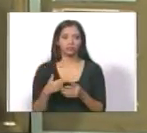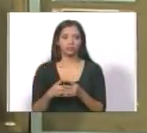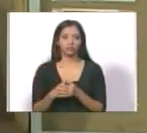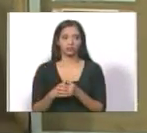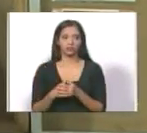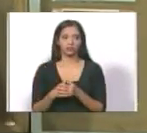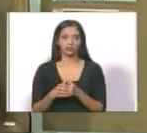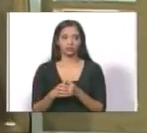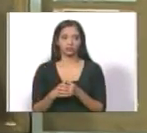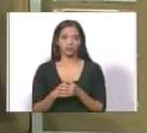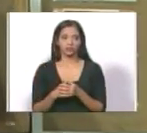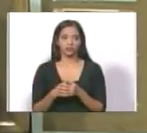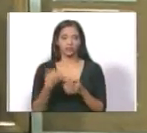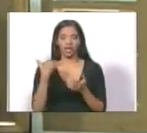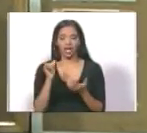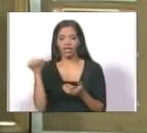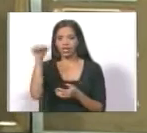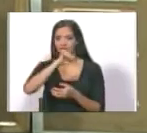armamentos, hay